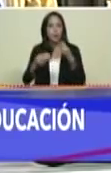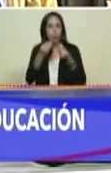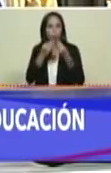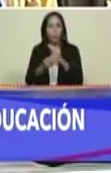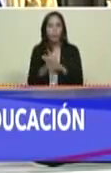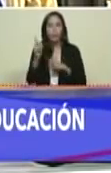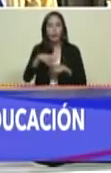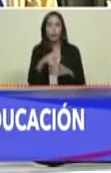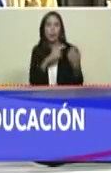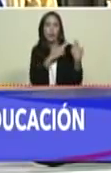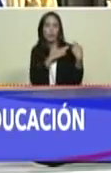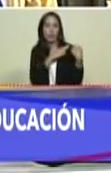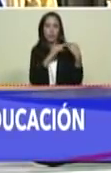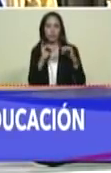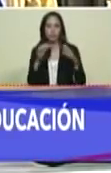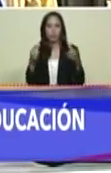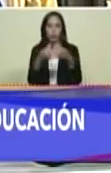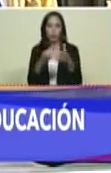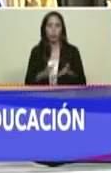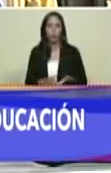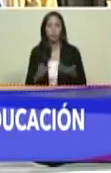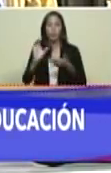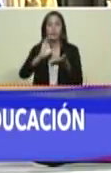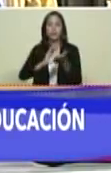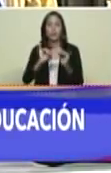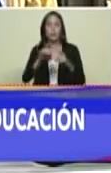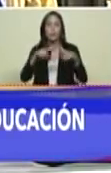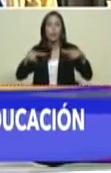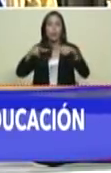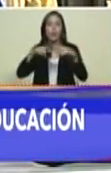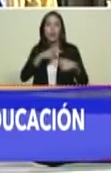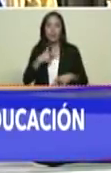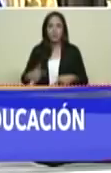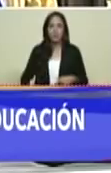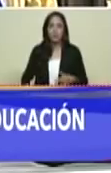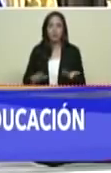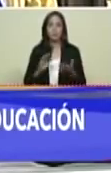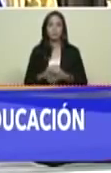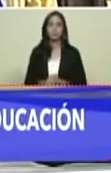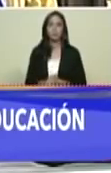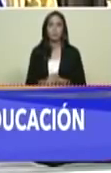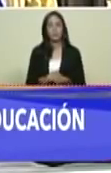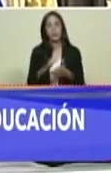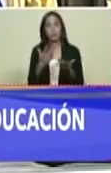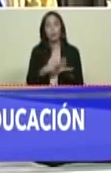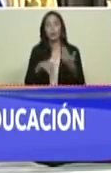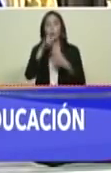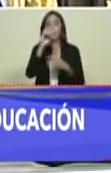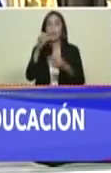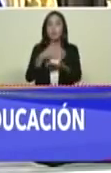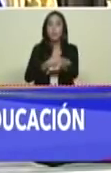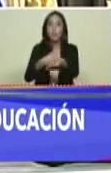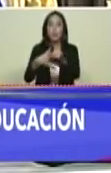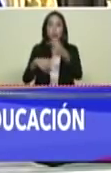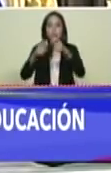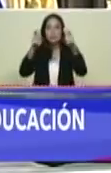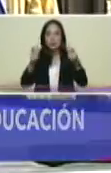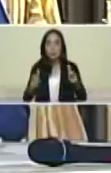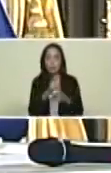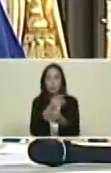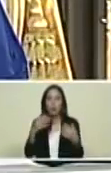algunas autoridades de la ciudad de Estambul. La ciudad de Estambul tiene 20 millones de